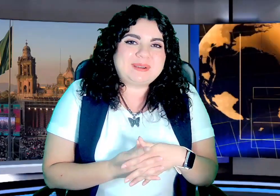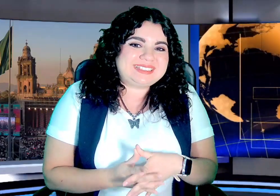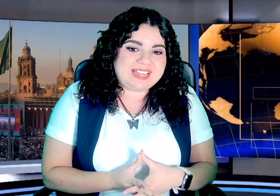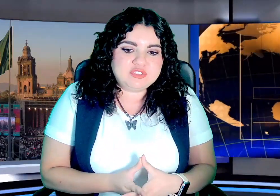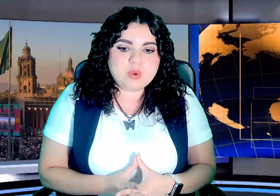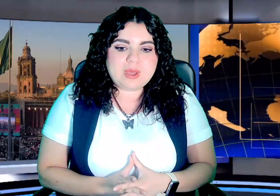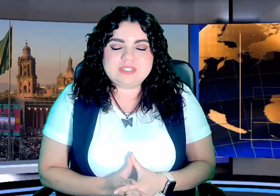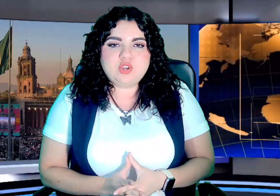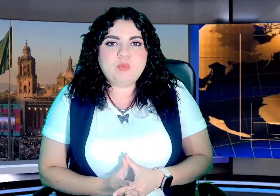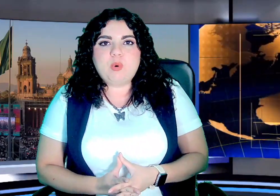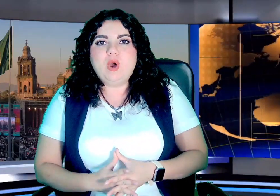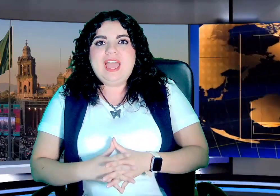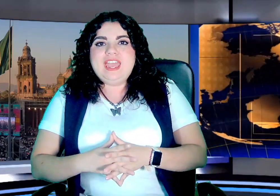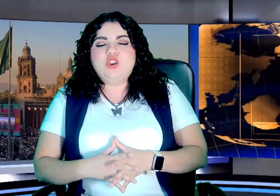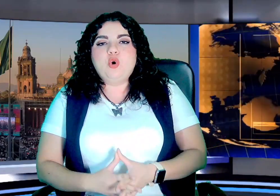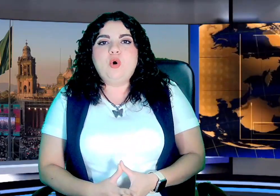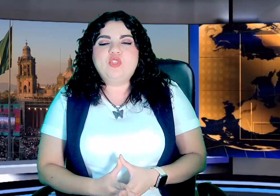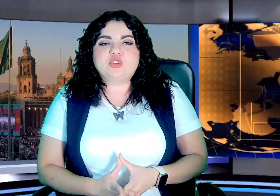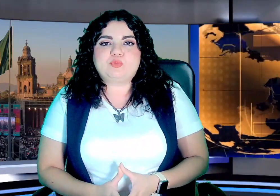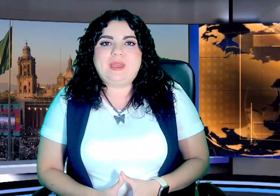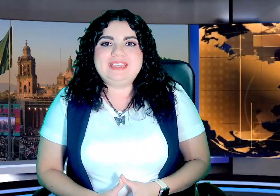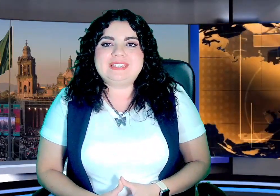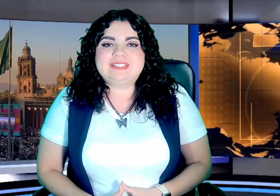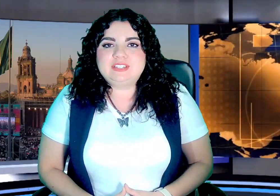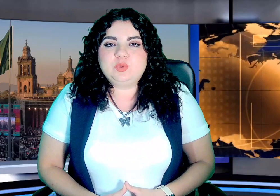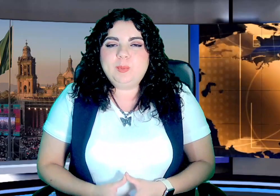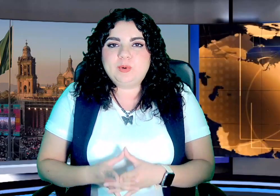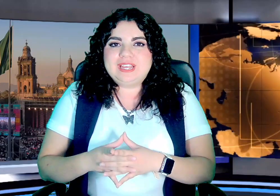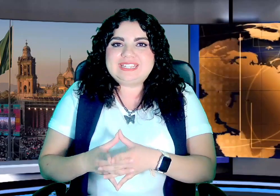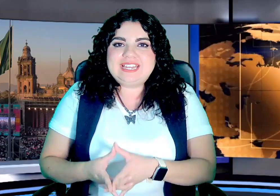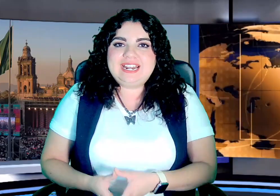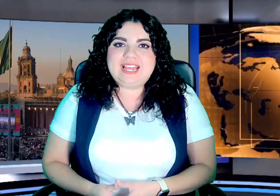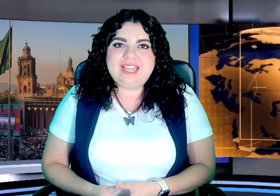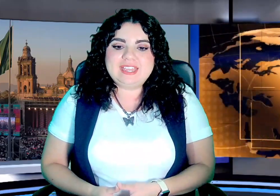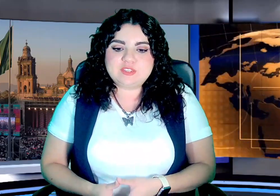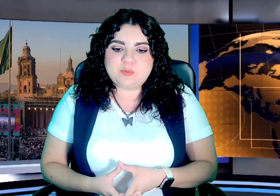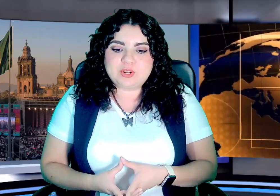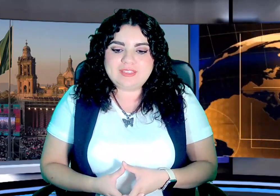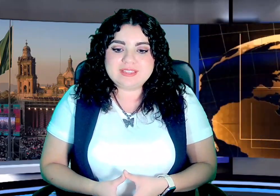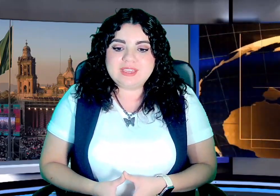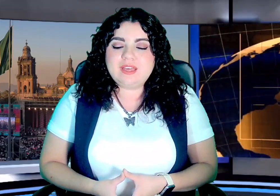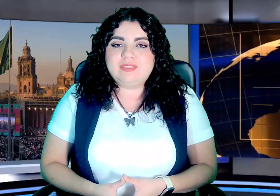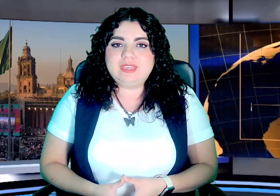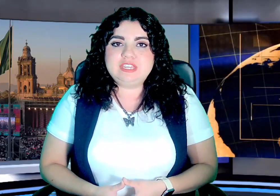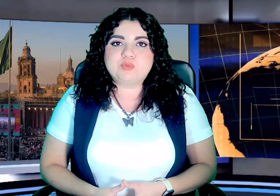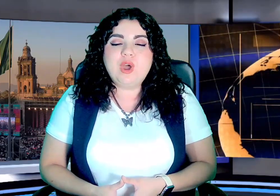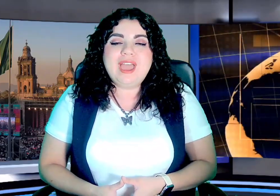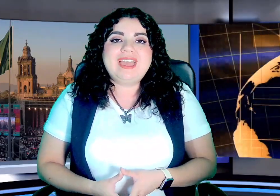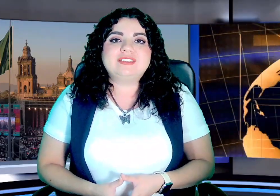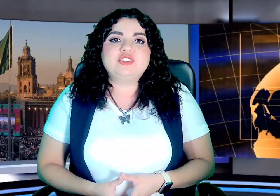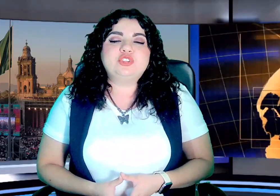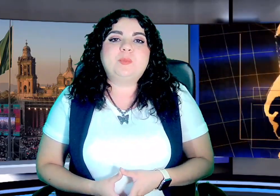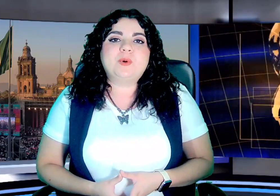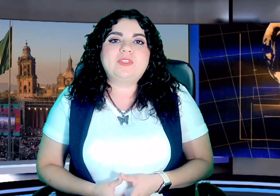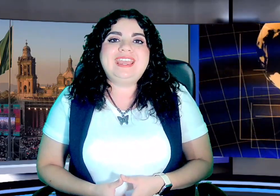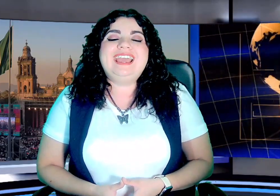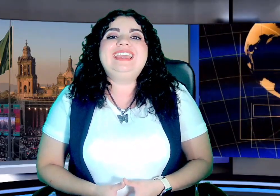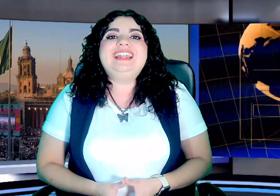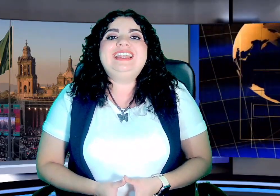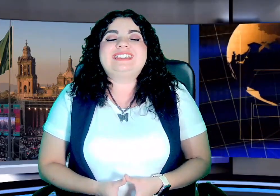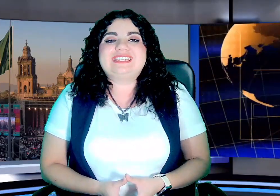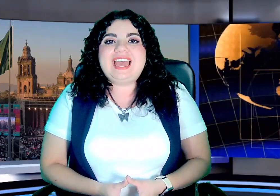está apretando así como en otros países, y no hay por qué ser gandallas, porque de este gandallismo es de donde